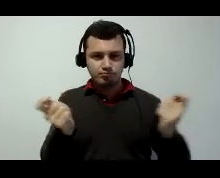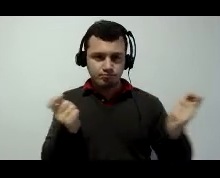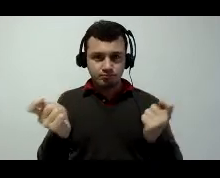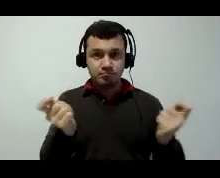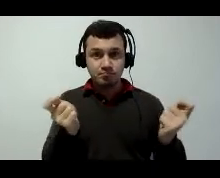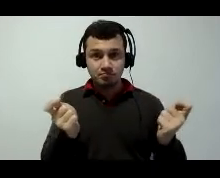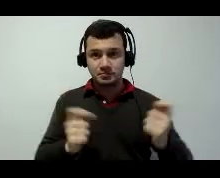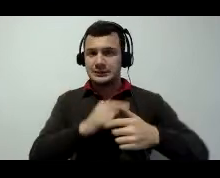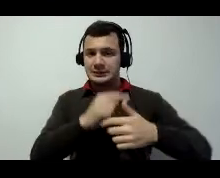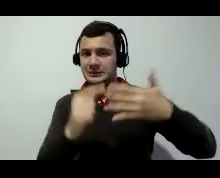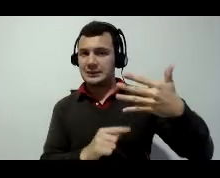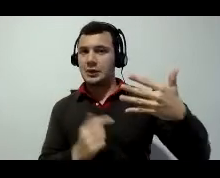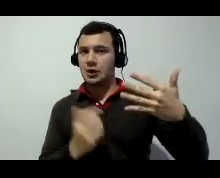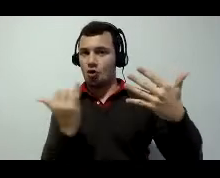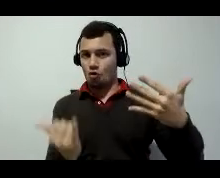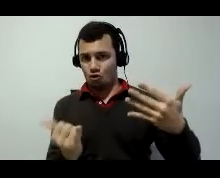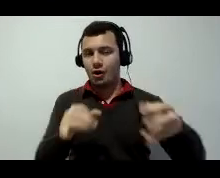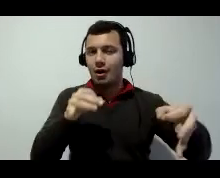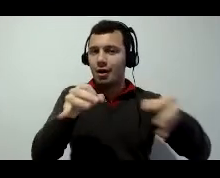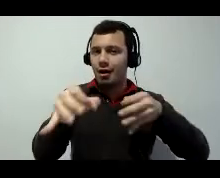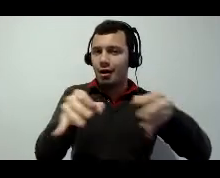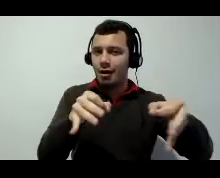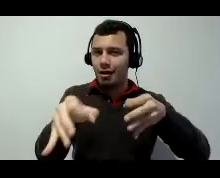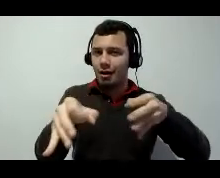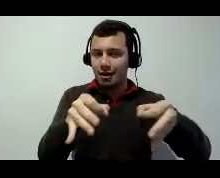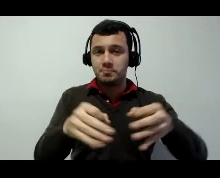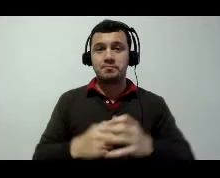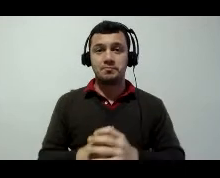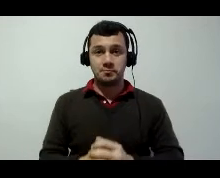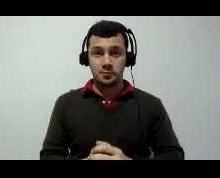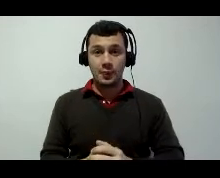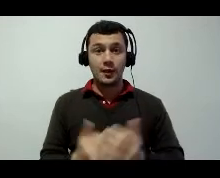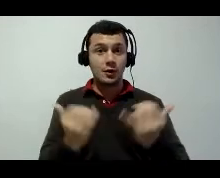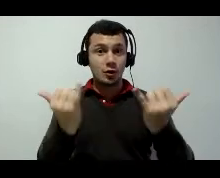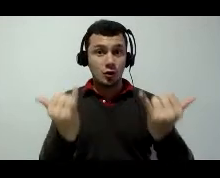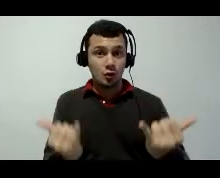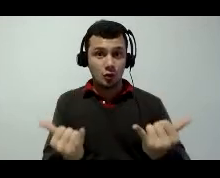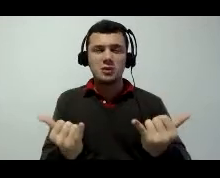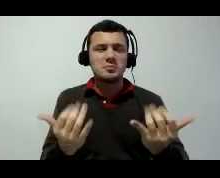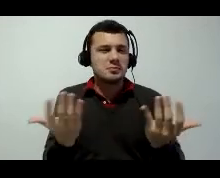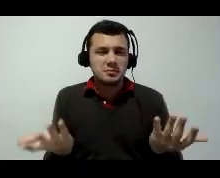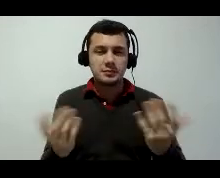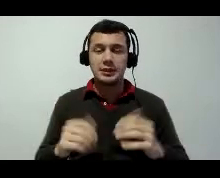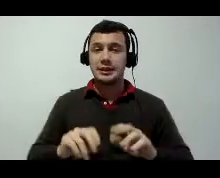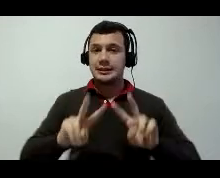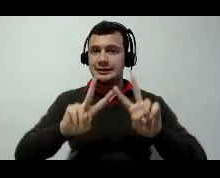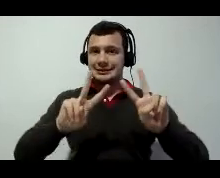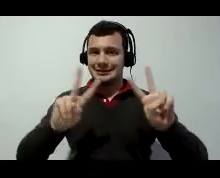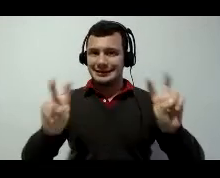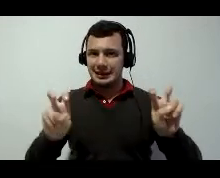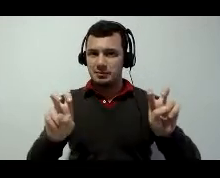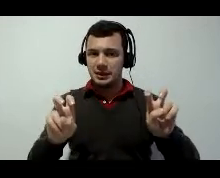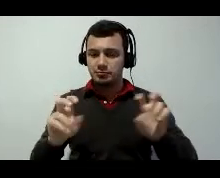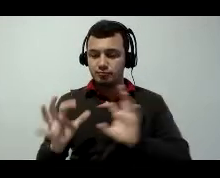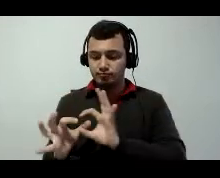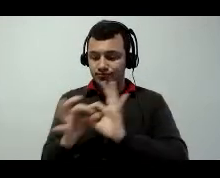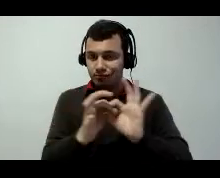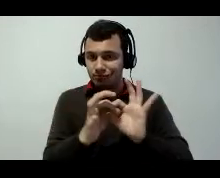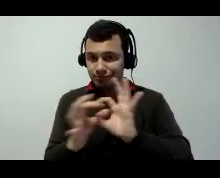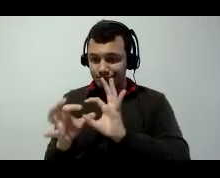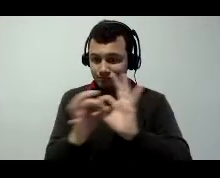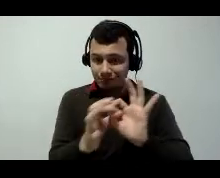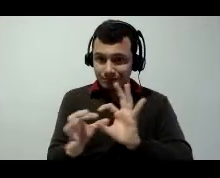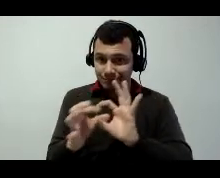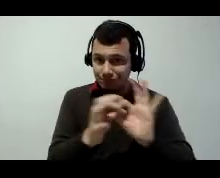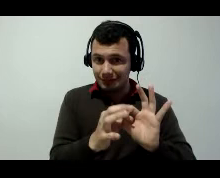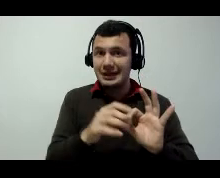Siempre recordamos, como en estos espacios, unas acciones transversales que debemos tener en cuenta en todos los espacios de nuestra vida y que